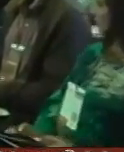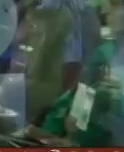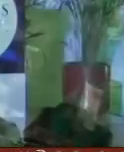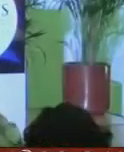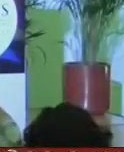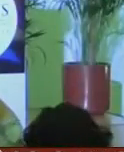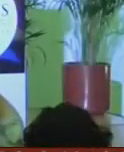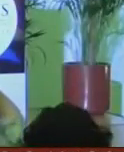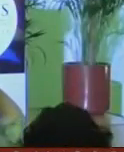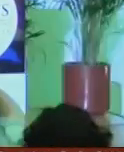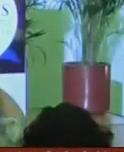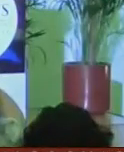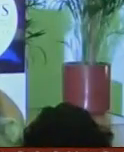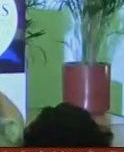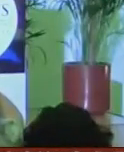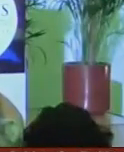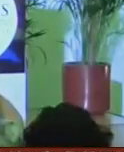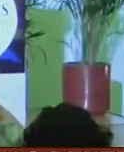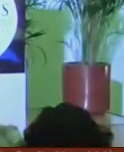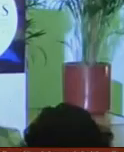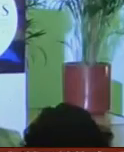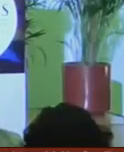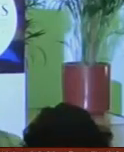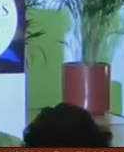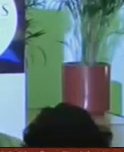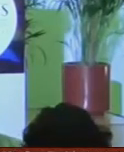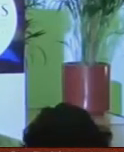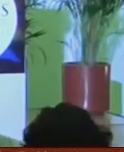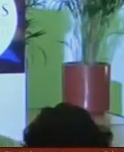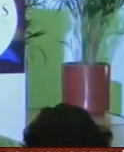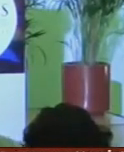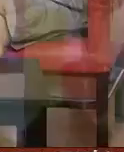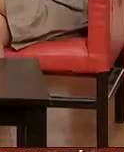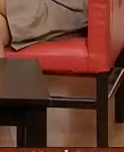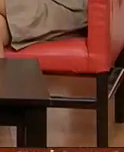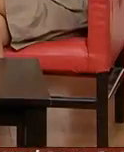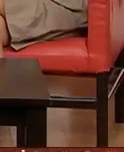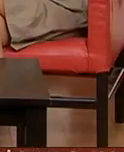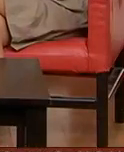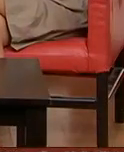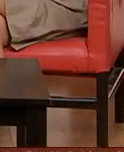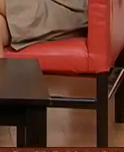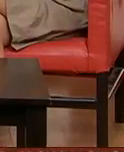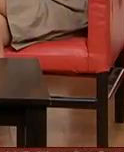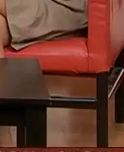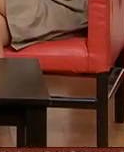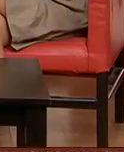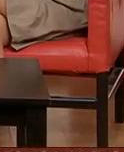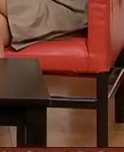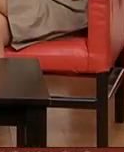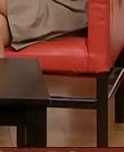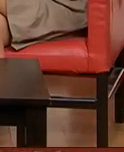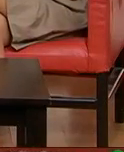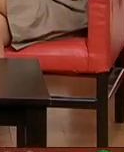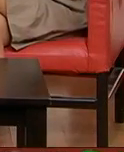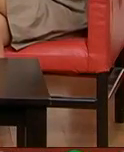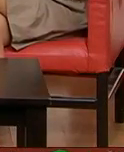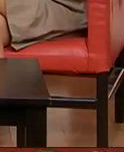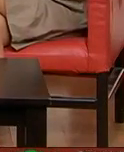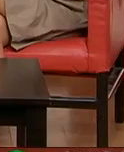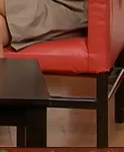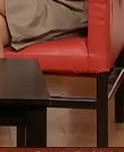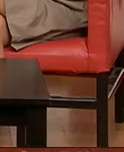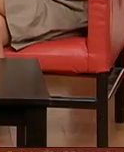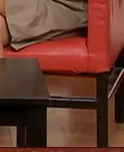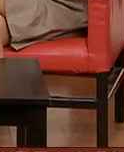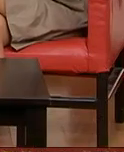estudiantes aprendan más rápido. Esto es muy importante dado que sabemos que la única forma de erradicar el bullying es con una buena educación. Yo me